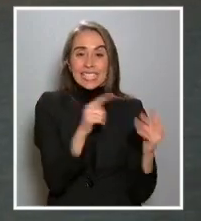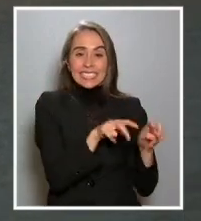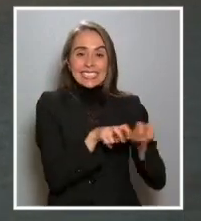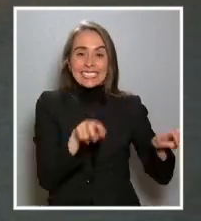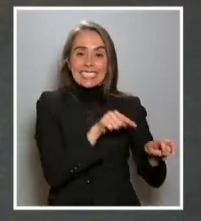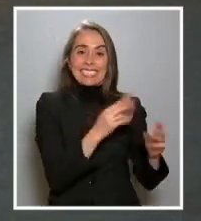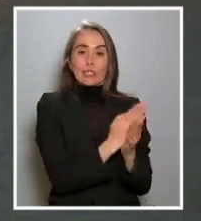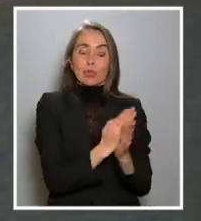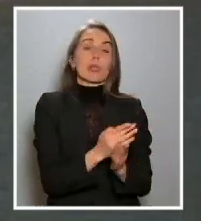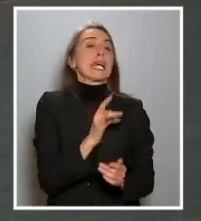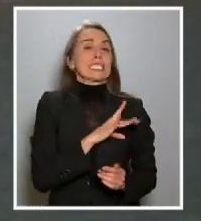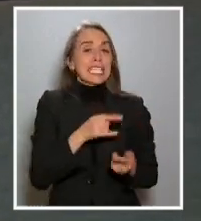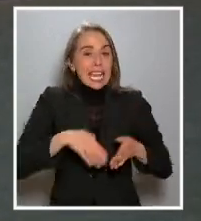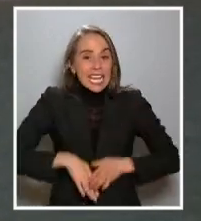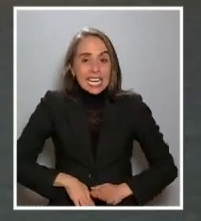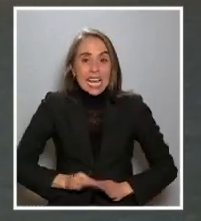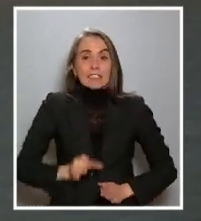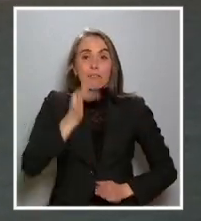viene.